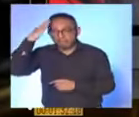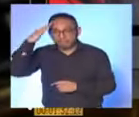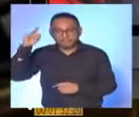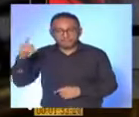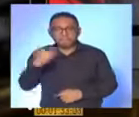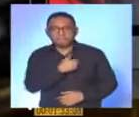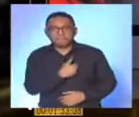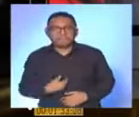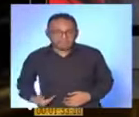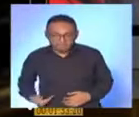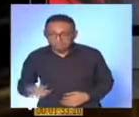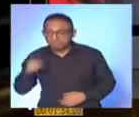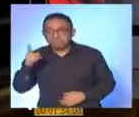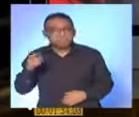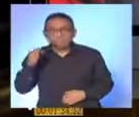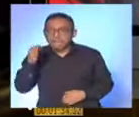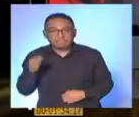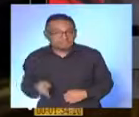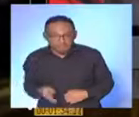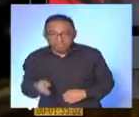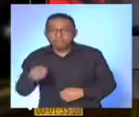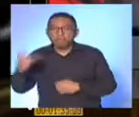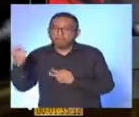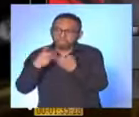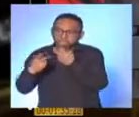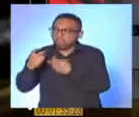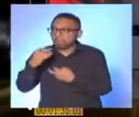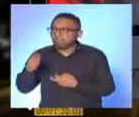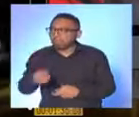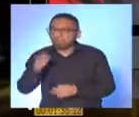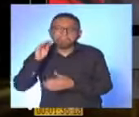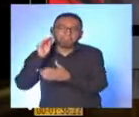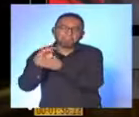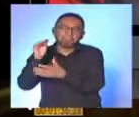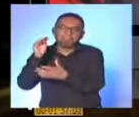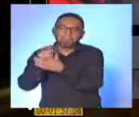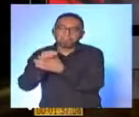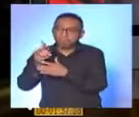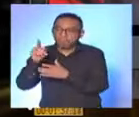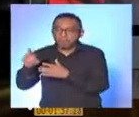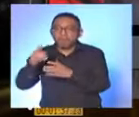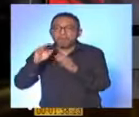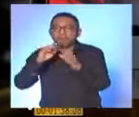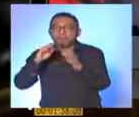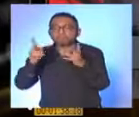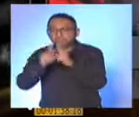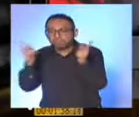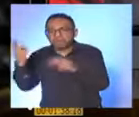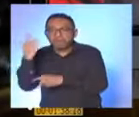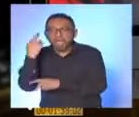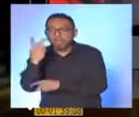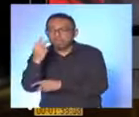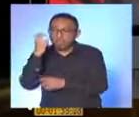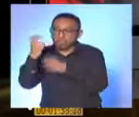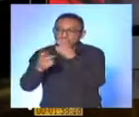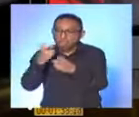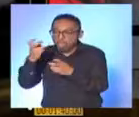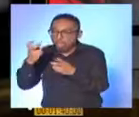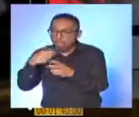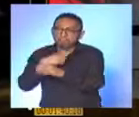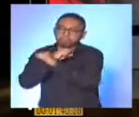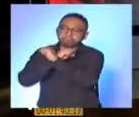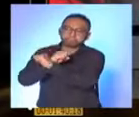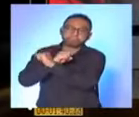presidencial pues no acepta las críticas y se genera una defensa contra los medios de comunicación que señala actúan en